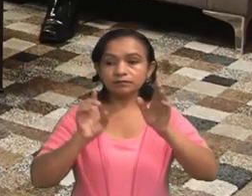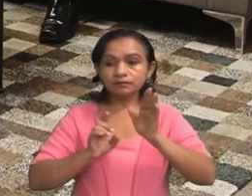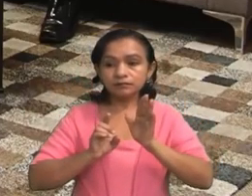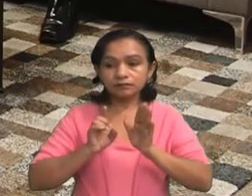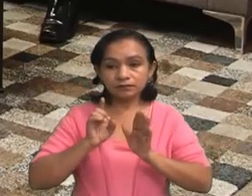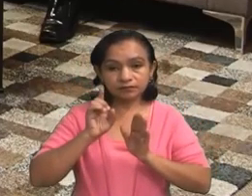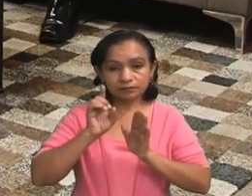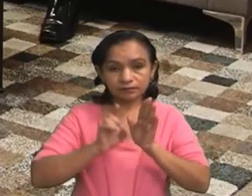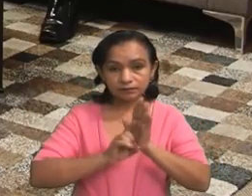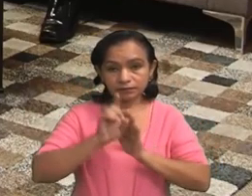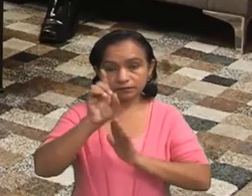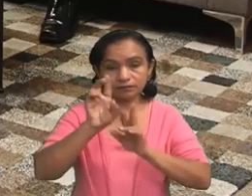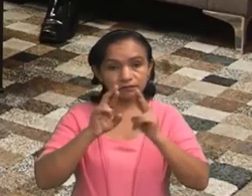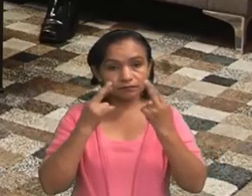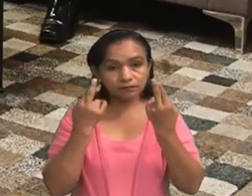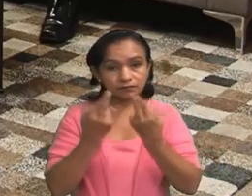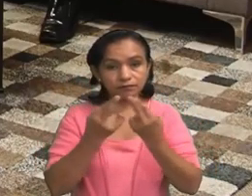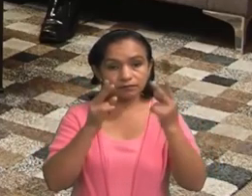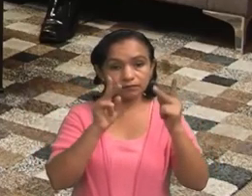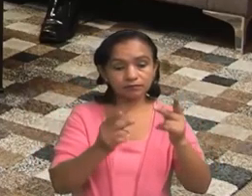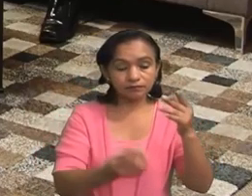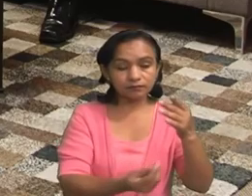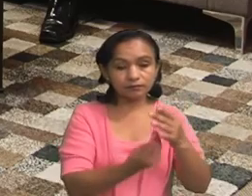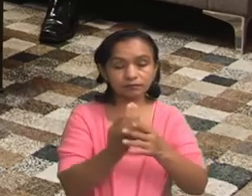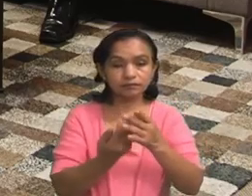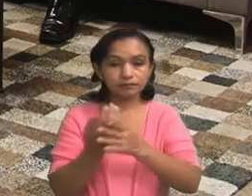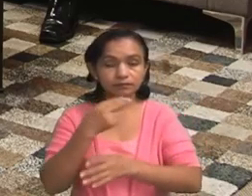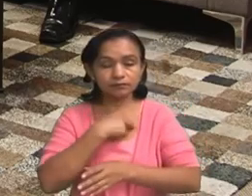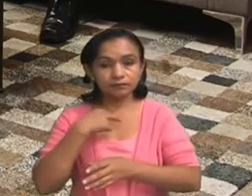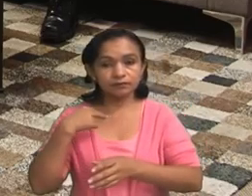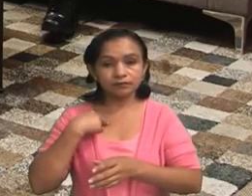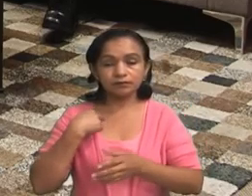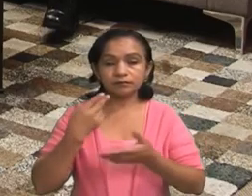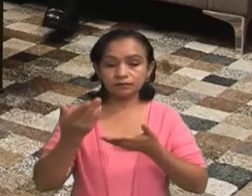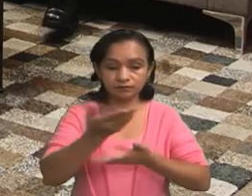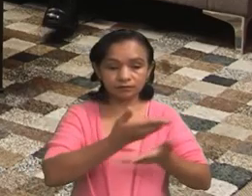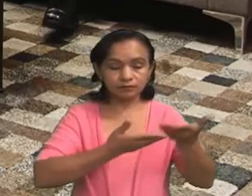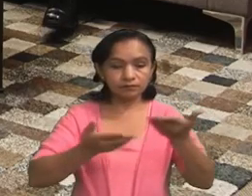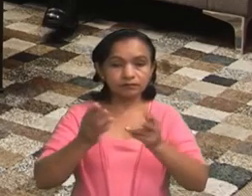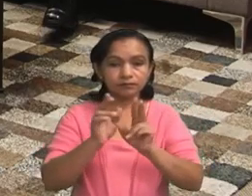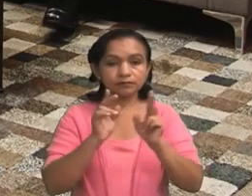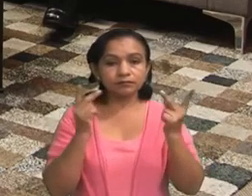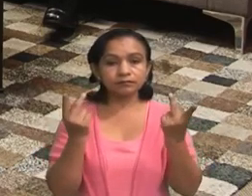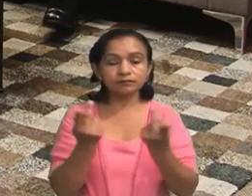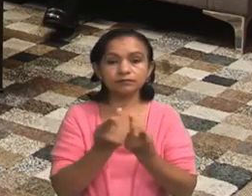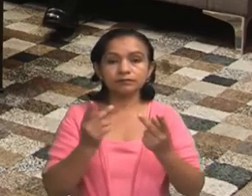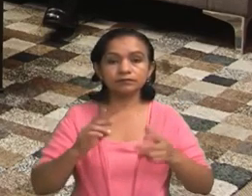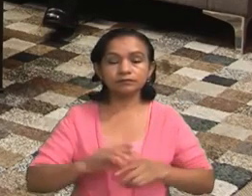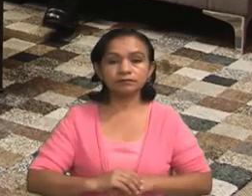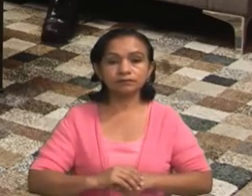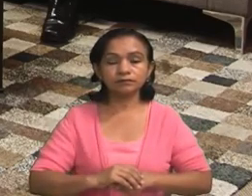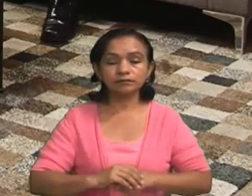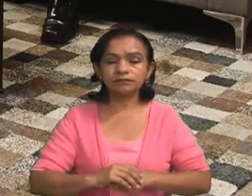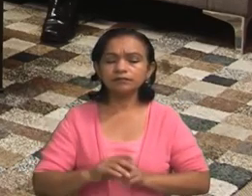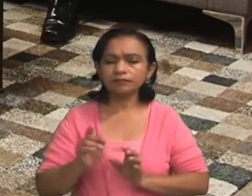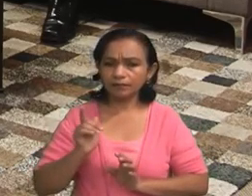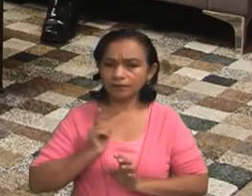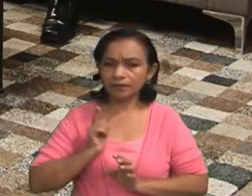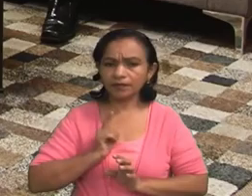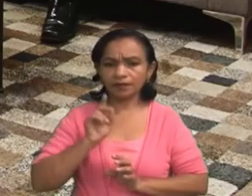pero también el encuentro con productoras y productores que van a estar ahí para compartir con nuestra población. Sí, tenemos